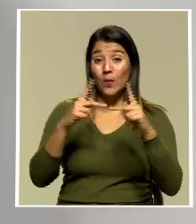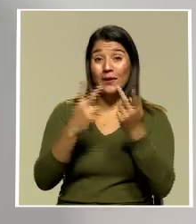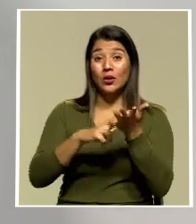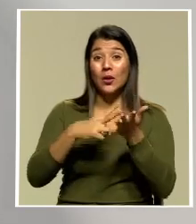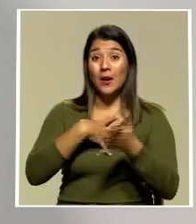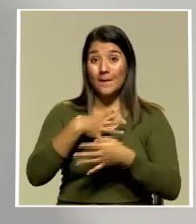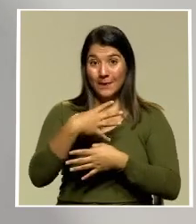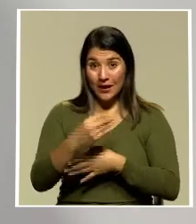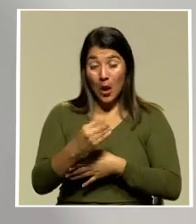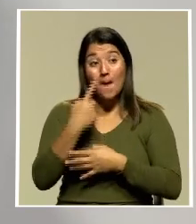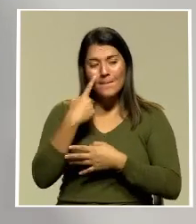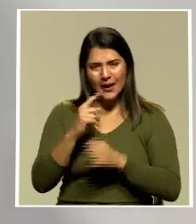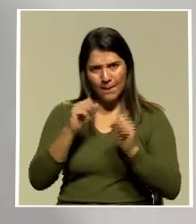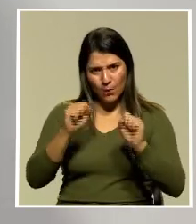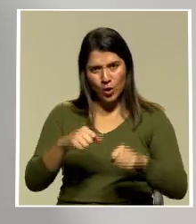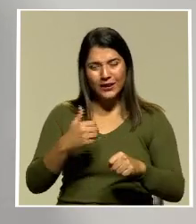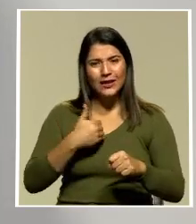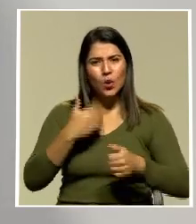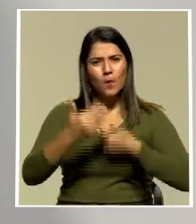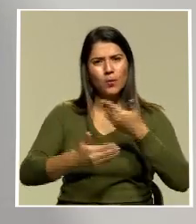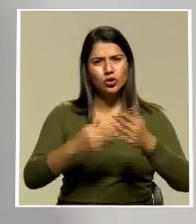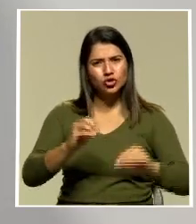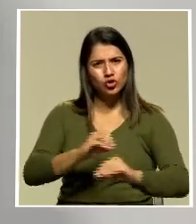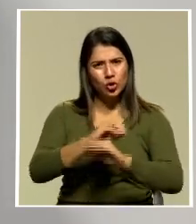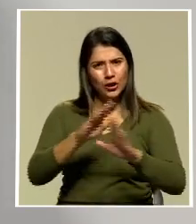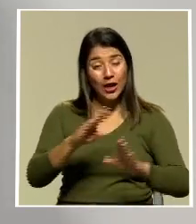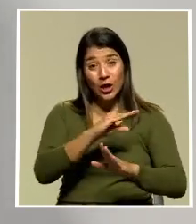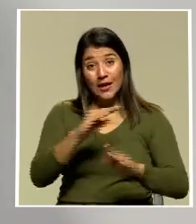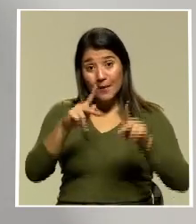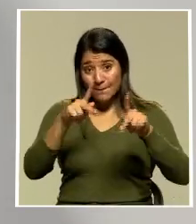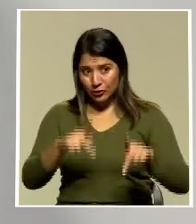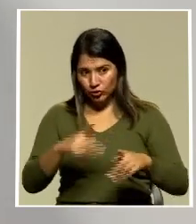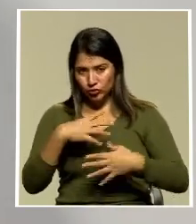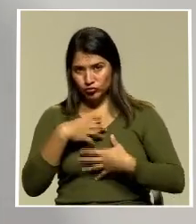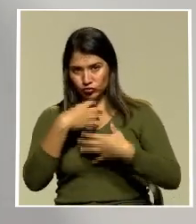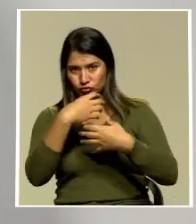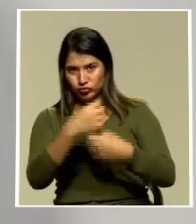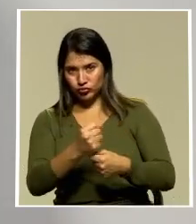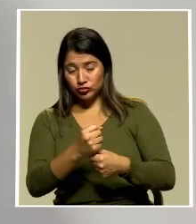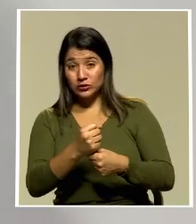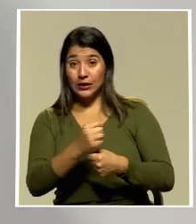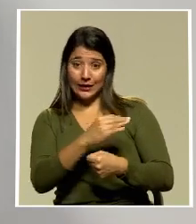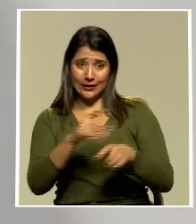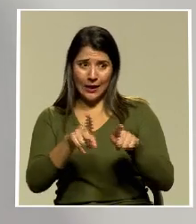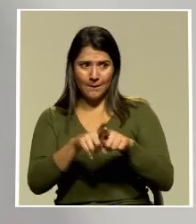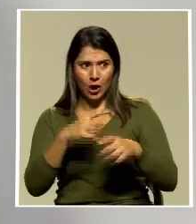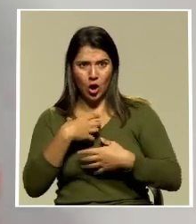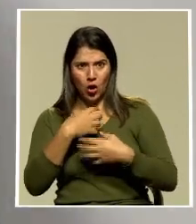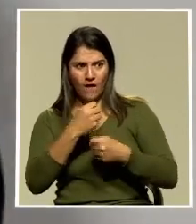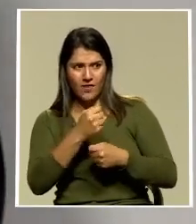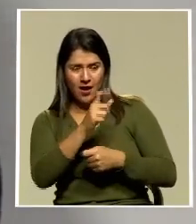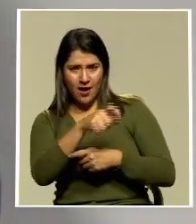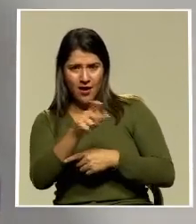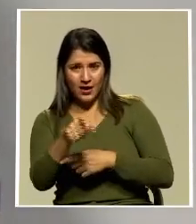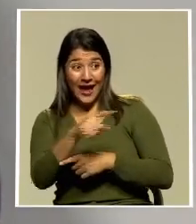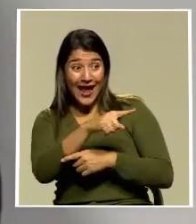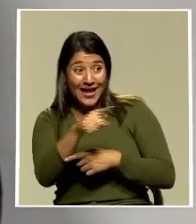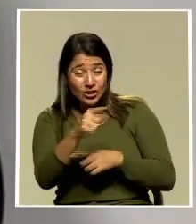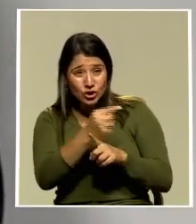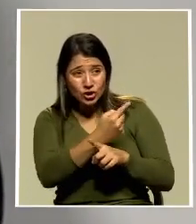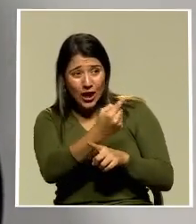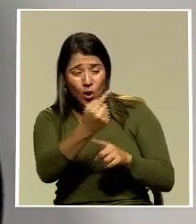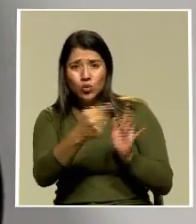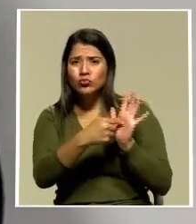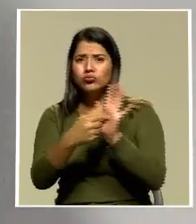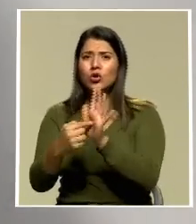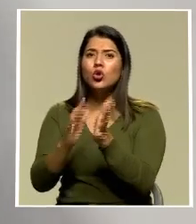la credibilidad del partido y sobre todo por la credibilidad de uno mismo, presenten todos ellos un documento similar al que yo